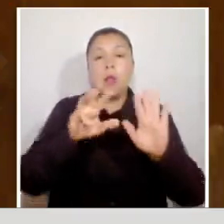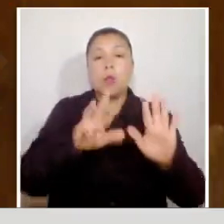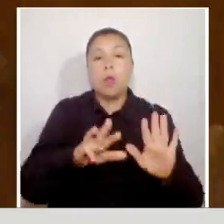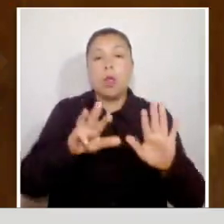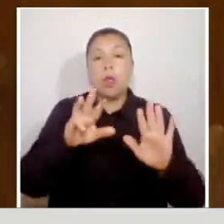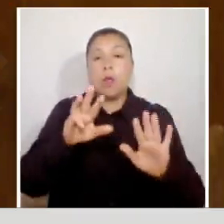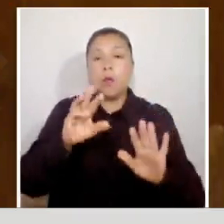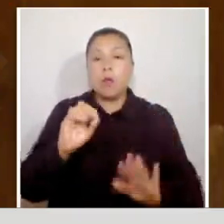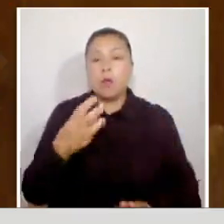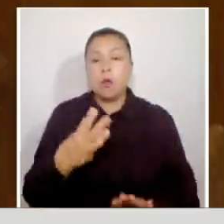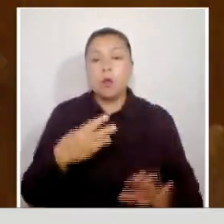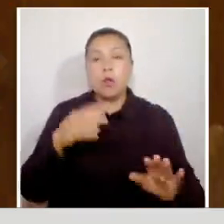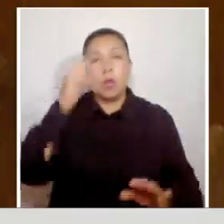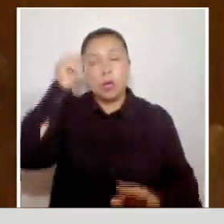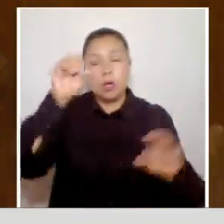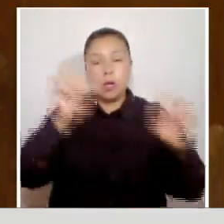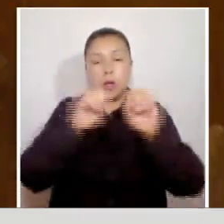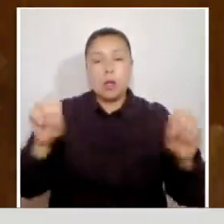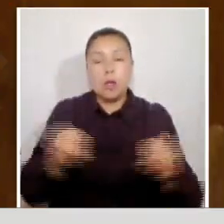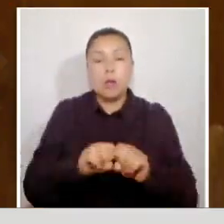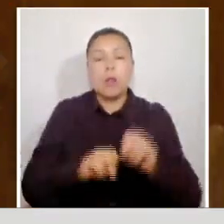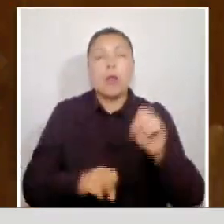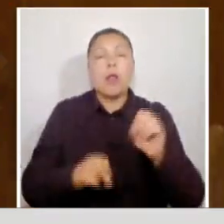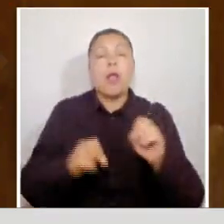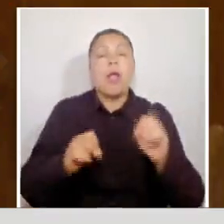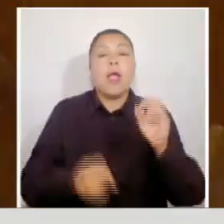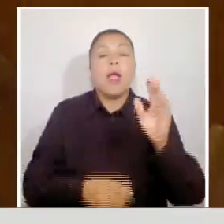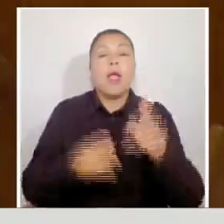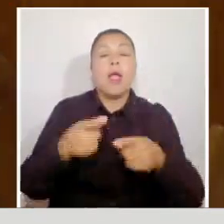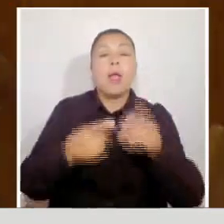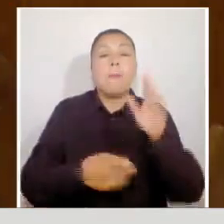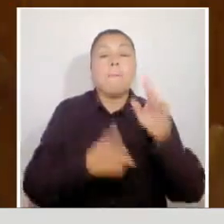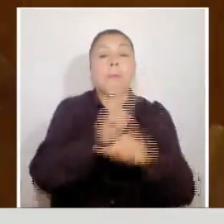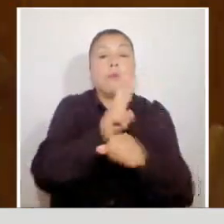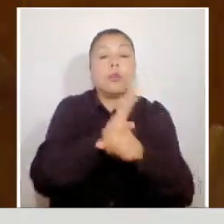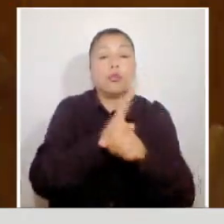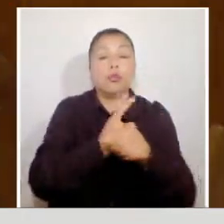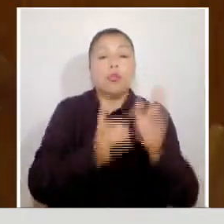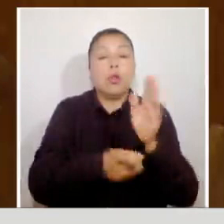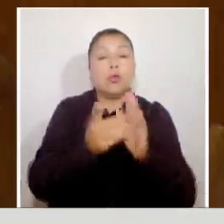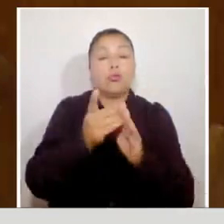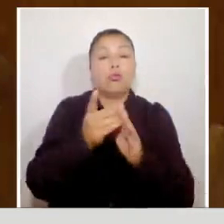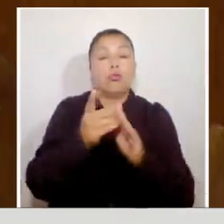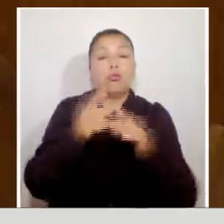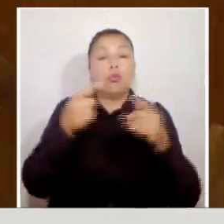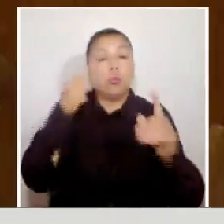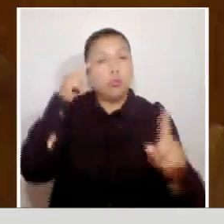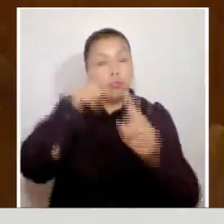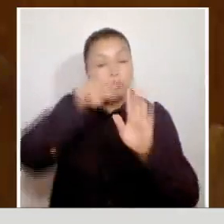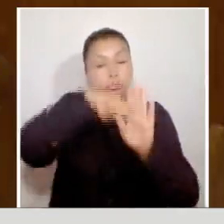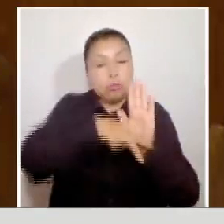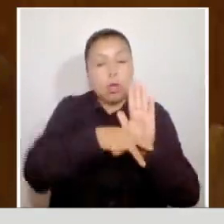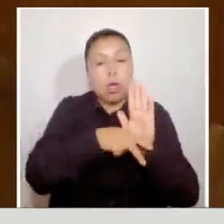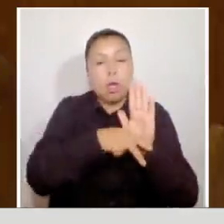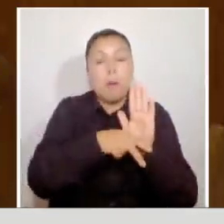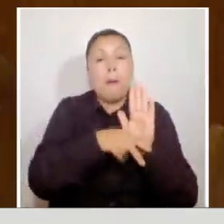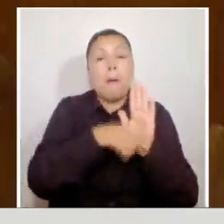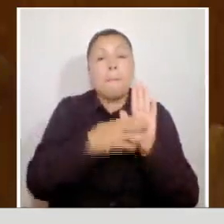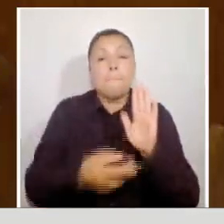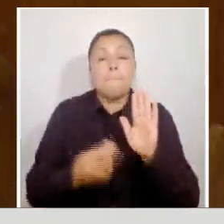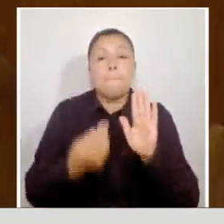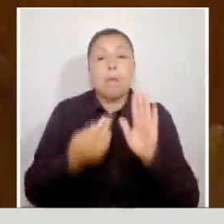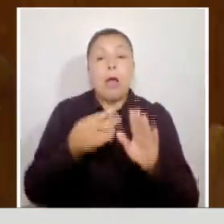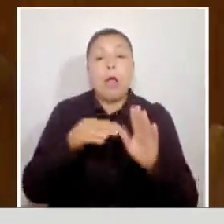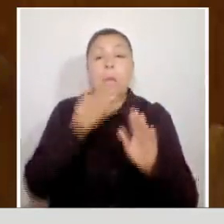crea el sistema de desarrollo profesional docente y modifica otras normas con el objeto de homologar los requisitos de